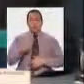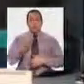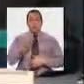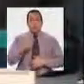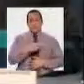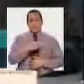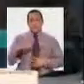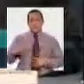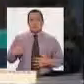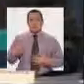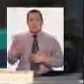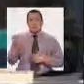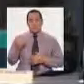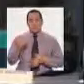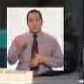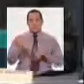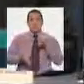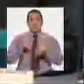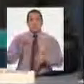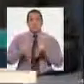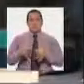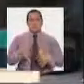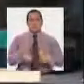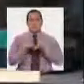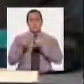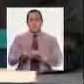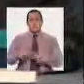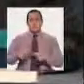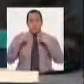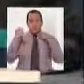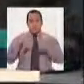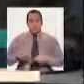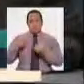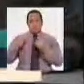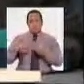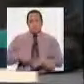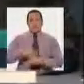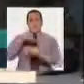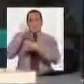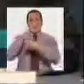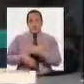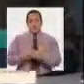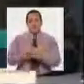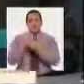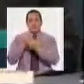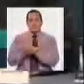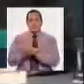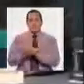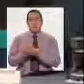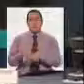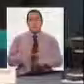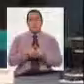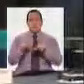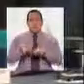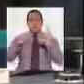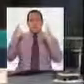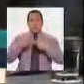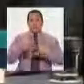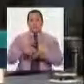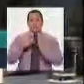Catriano, se articuló la estrategia, los peritajes y el objetivo, que